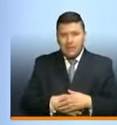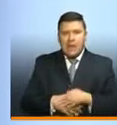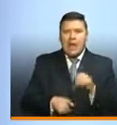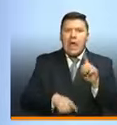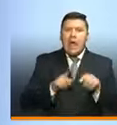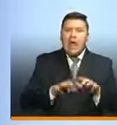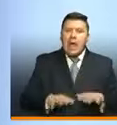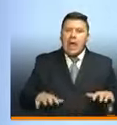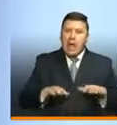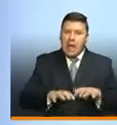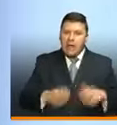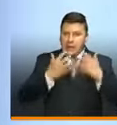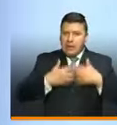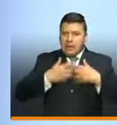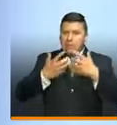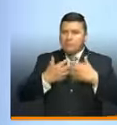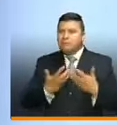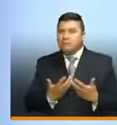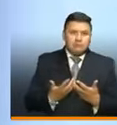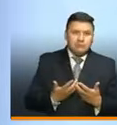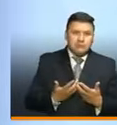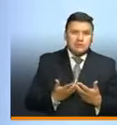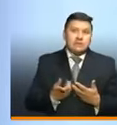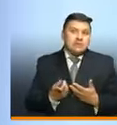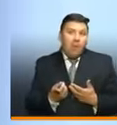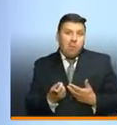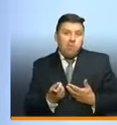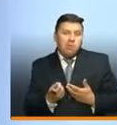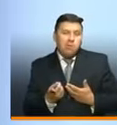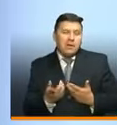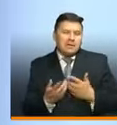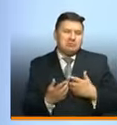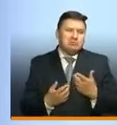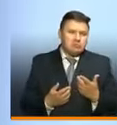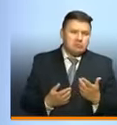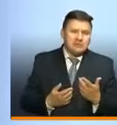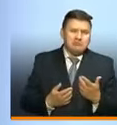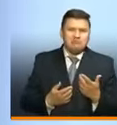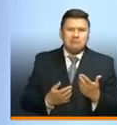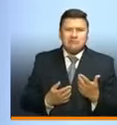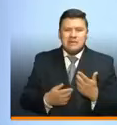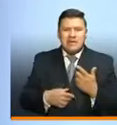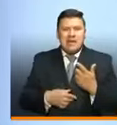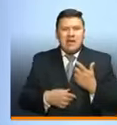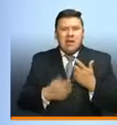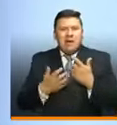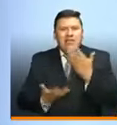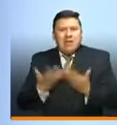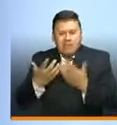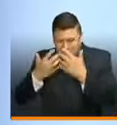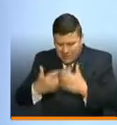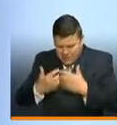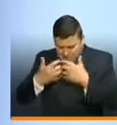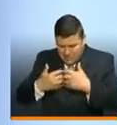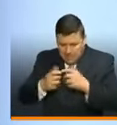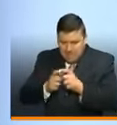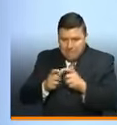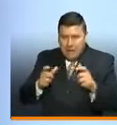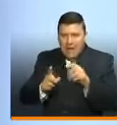algunas actividades industriales en las cuales hay, digamos, por razón del tipo de trabajo, el